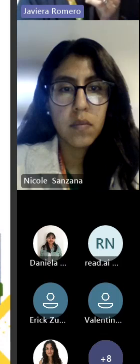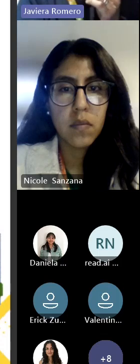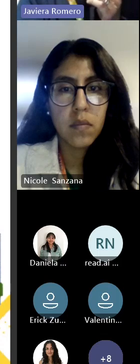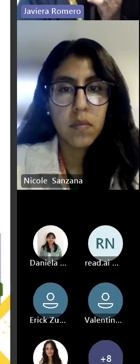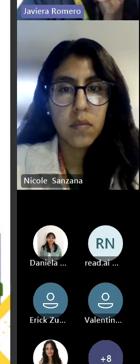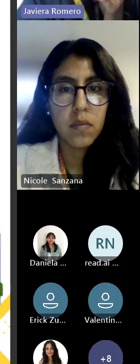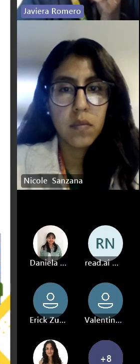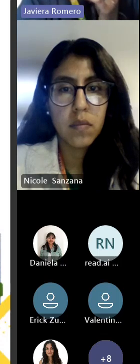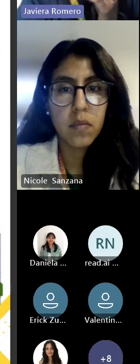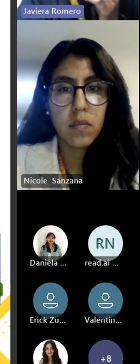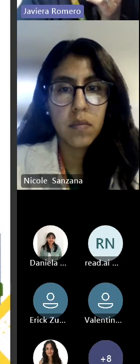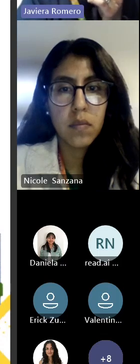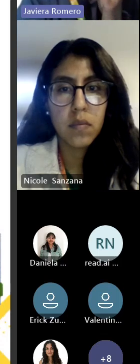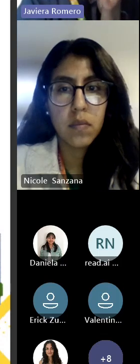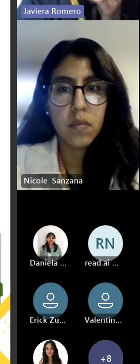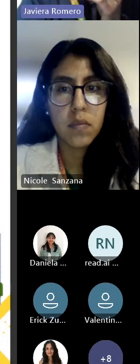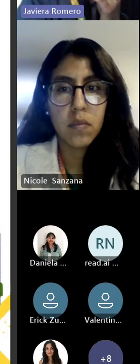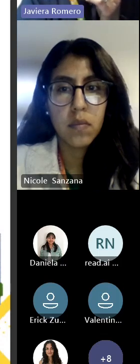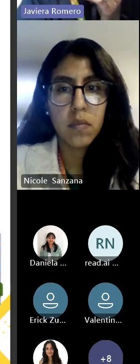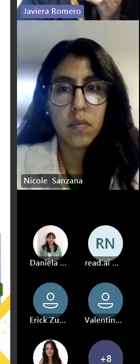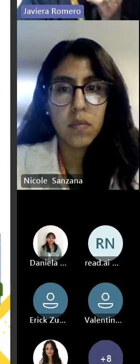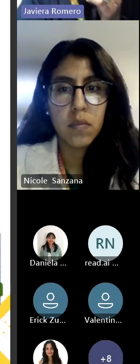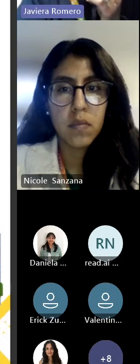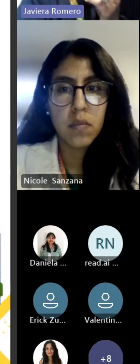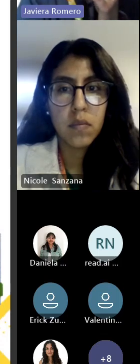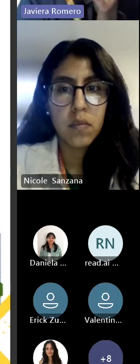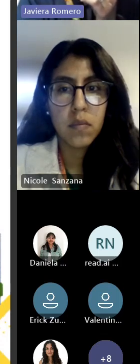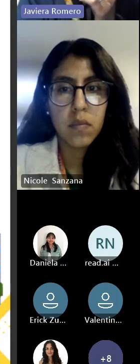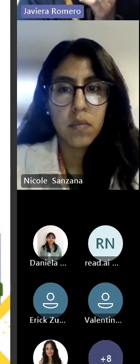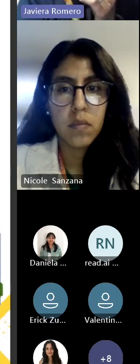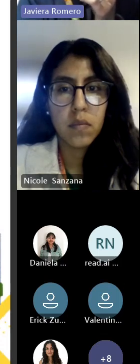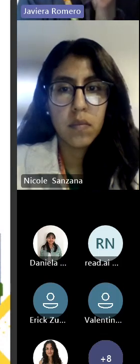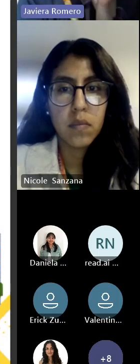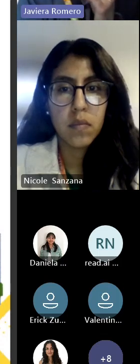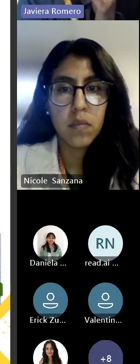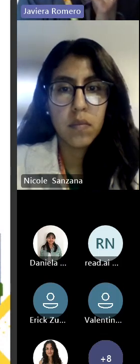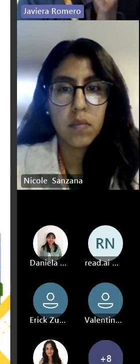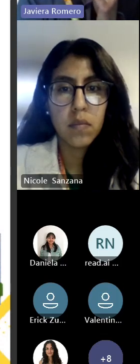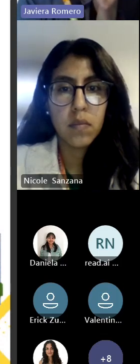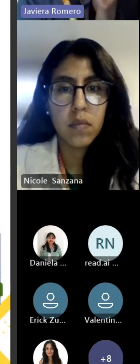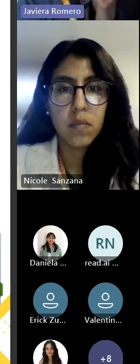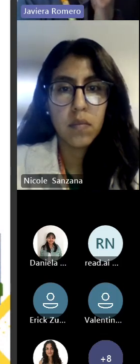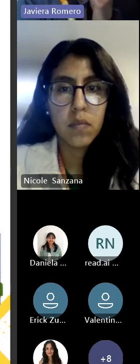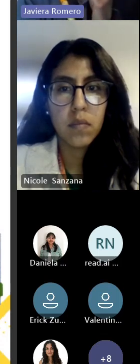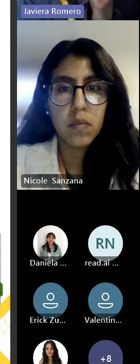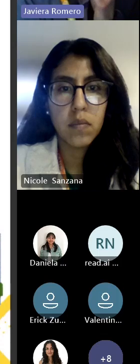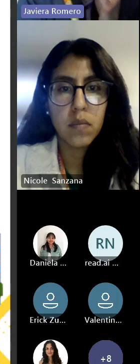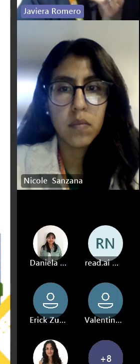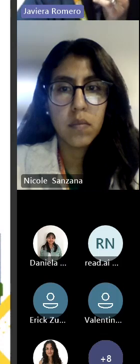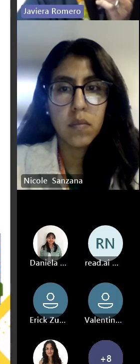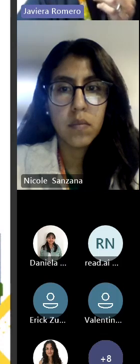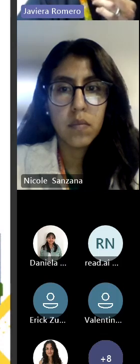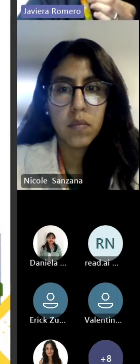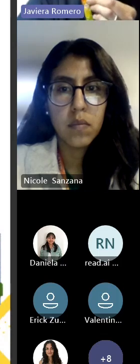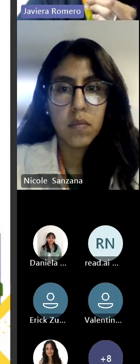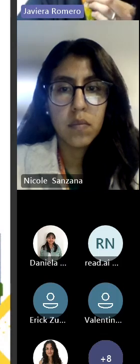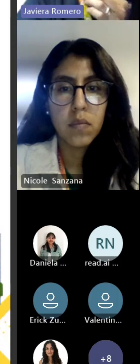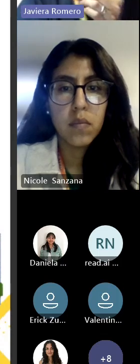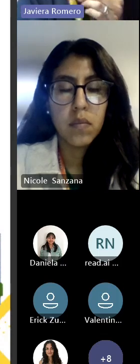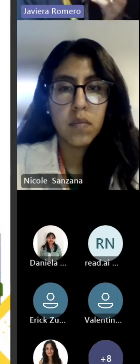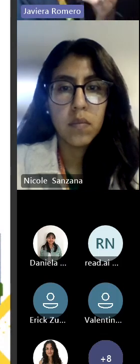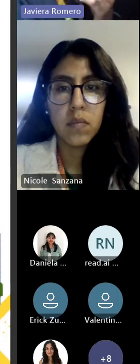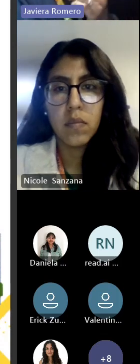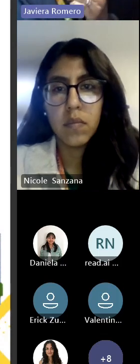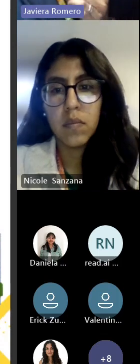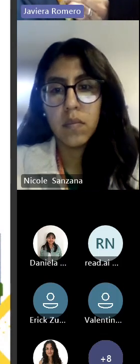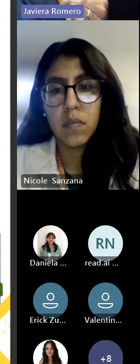estudiantes en general pueden estar recibiendo o son sujetos susceptibles de recibir atención en la red local de salud o en la red privada, por